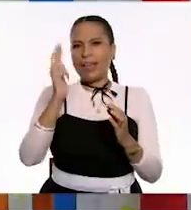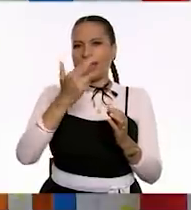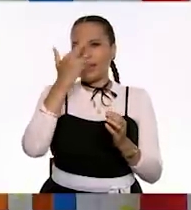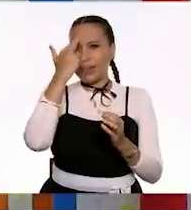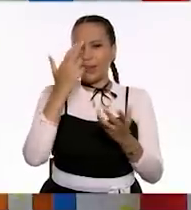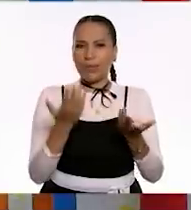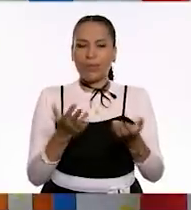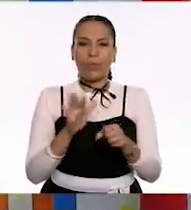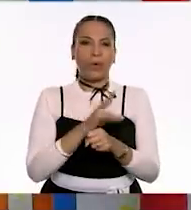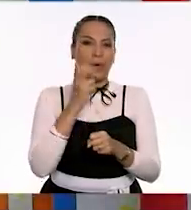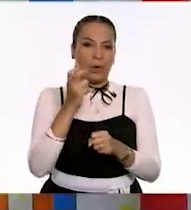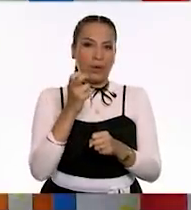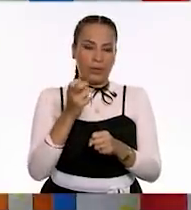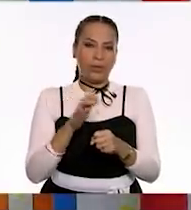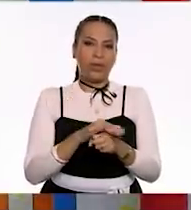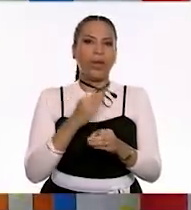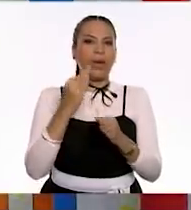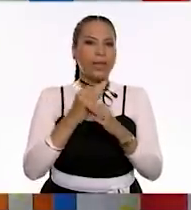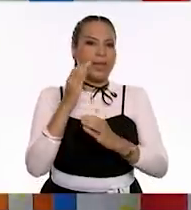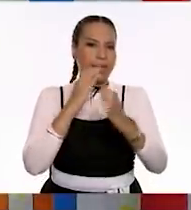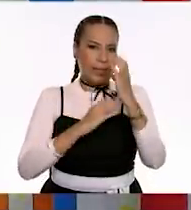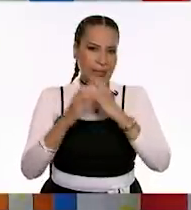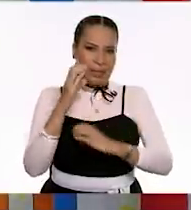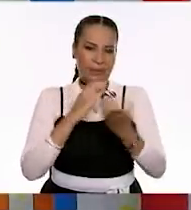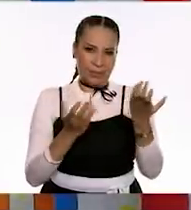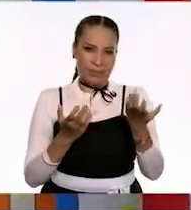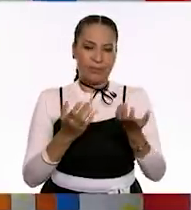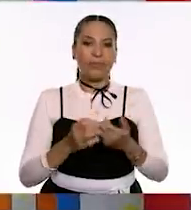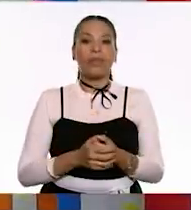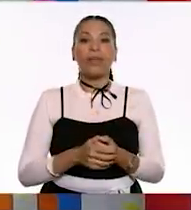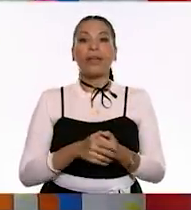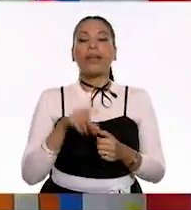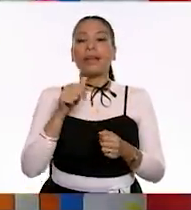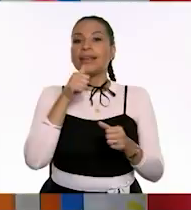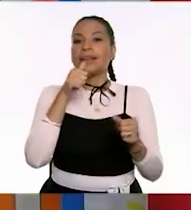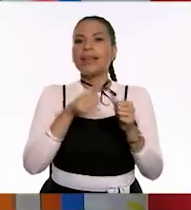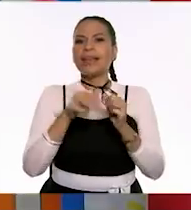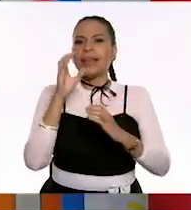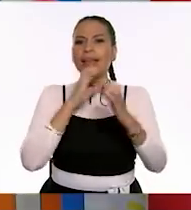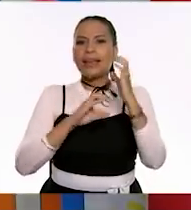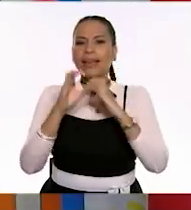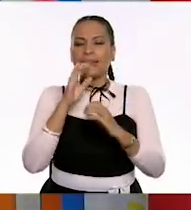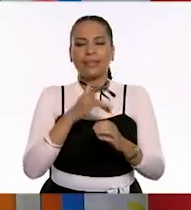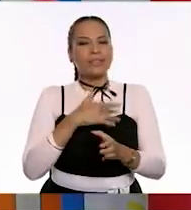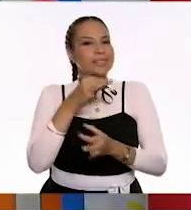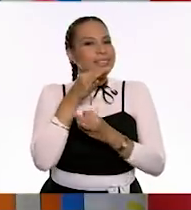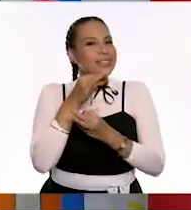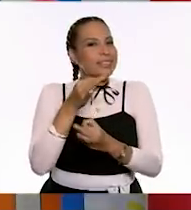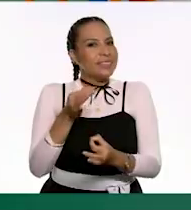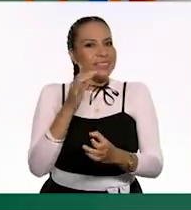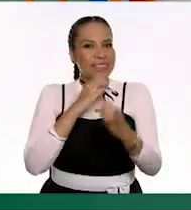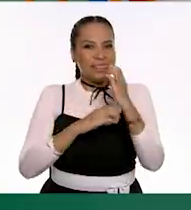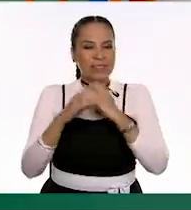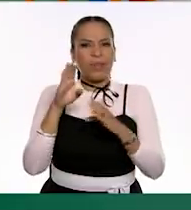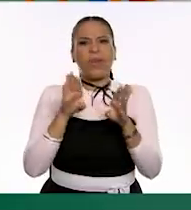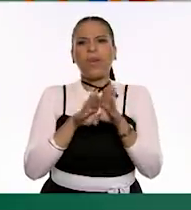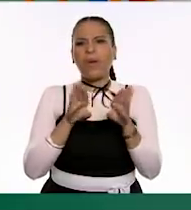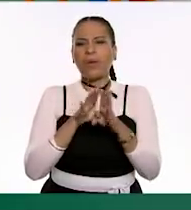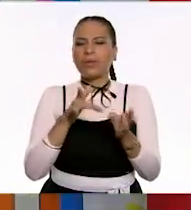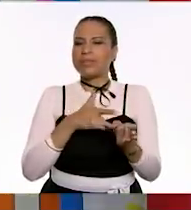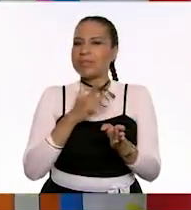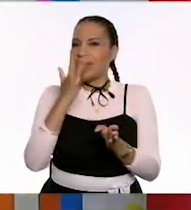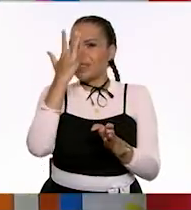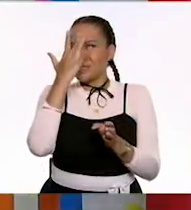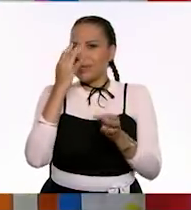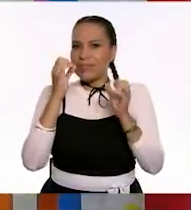Eric. Por ello, pues obviamente las estamos cantando. Y bueno, en la letra de la canción te atrapa, ¿no? Es como si tuviera